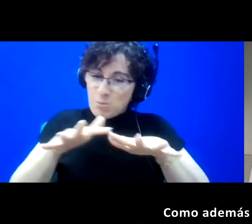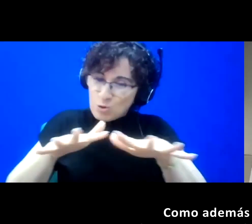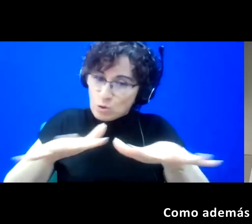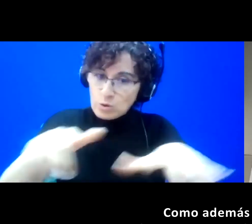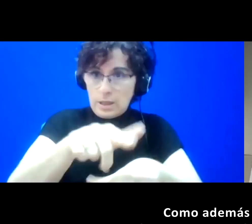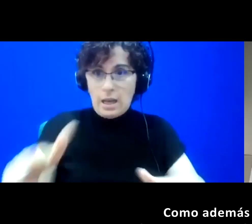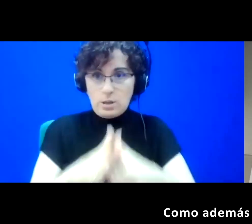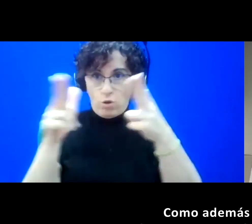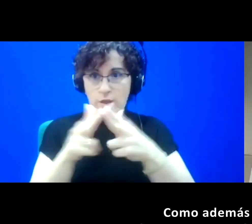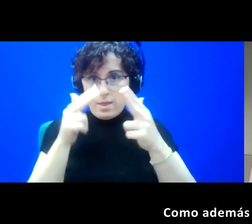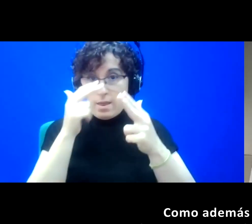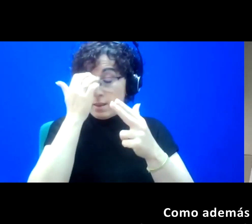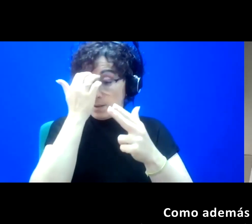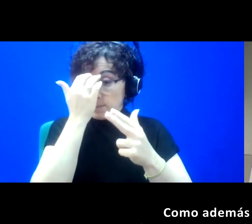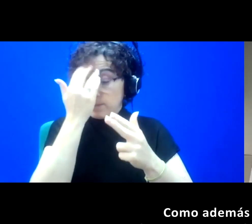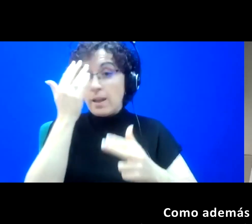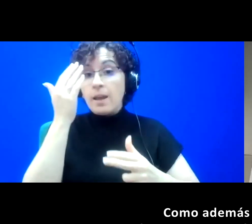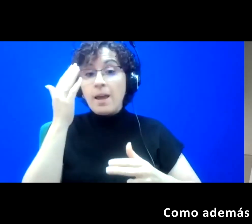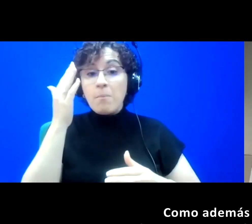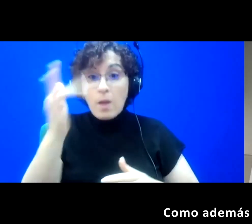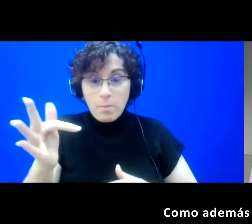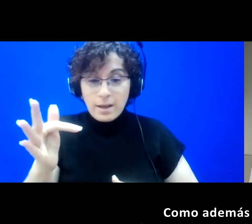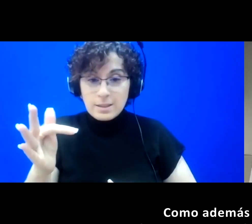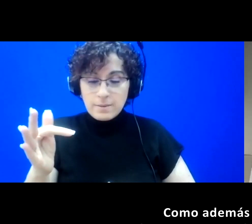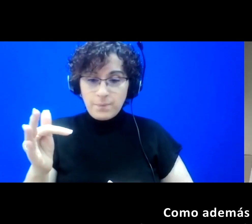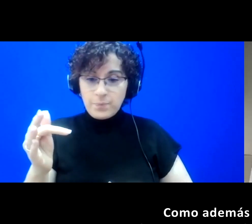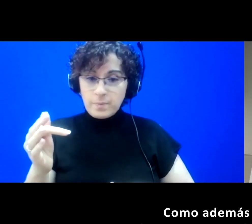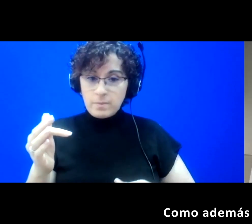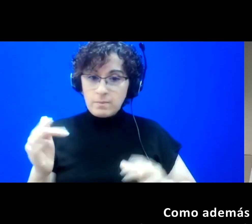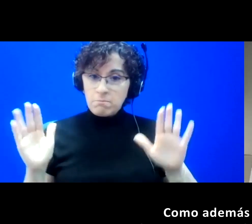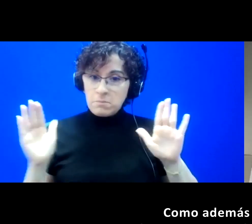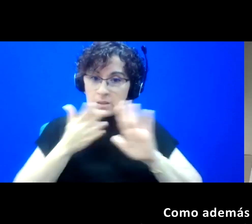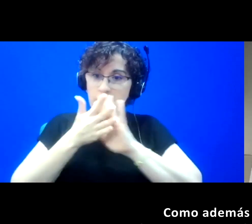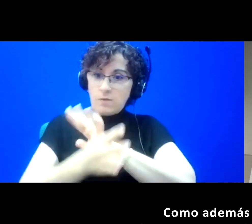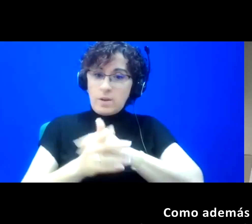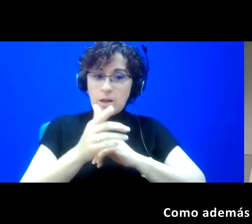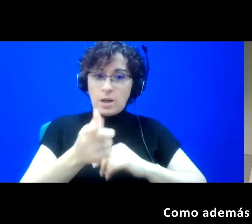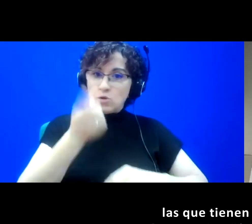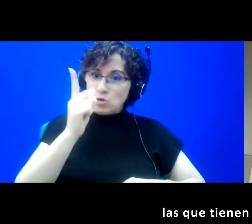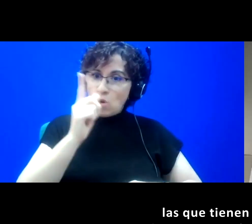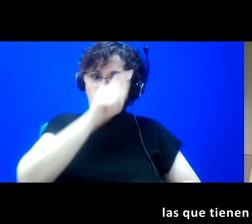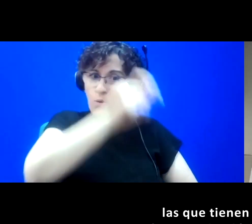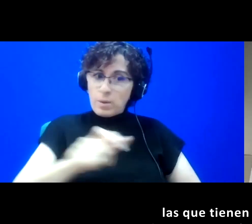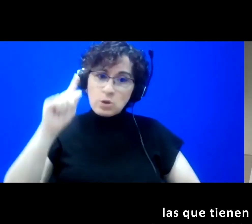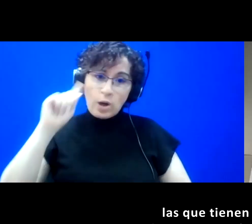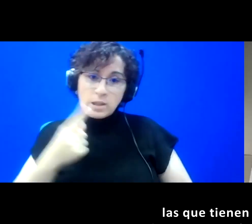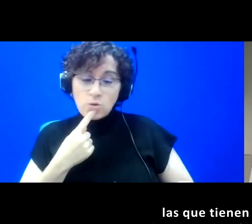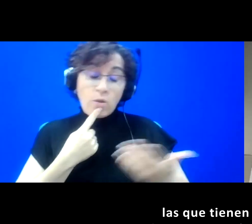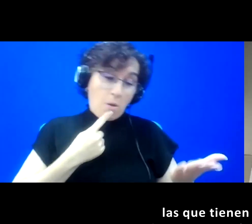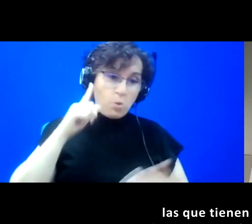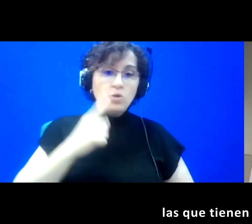Como además no son solo las personas sordas y sordociegas las que tienen dificultades